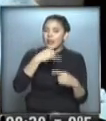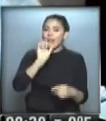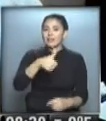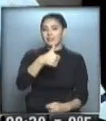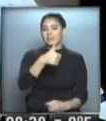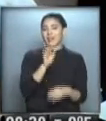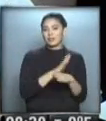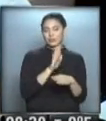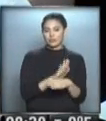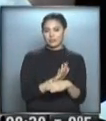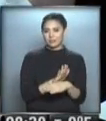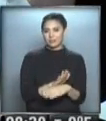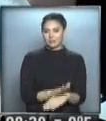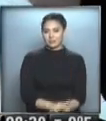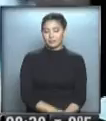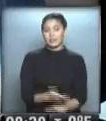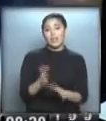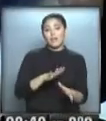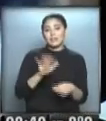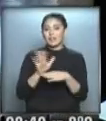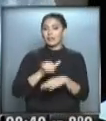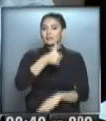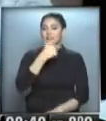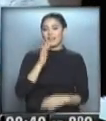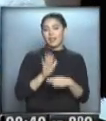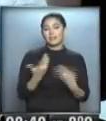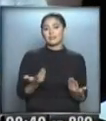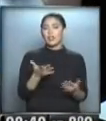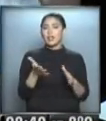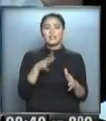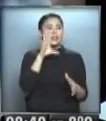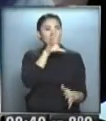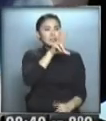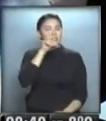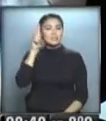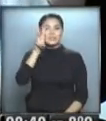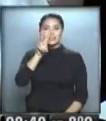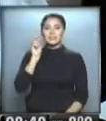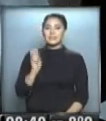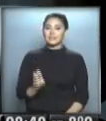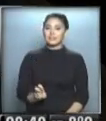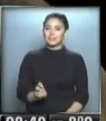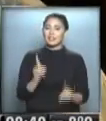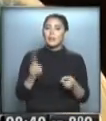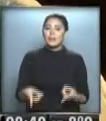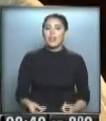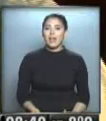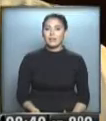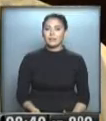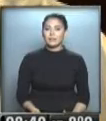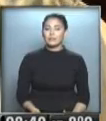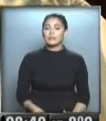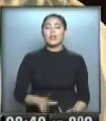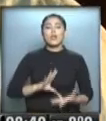personaje y a veces gana el actor. Esa admiración también, de alguna